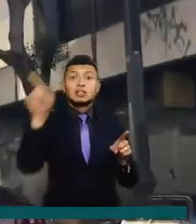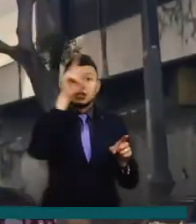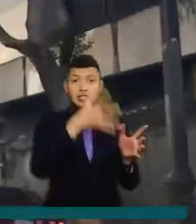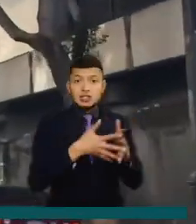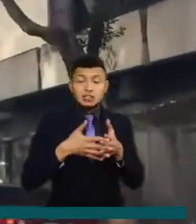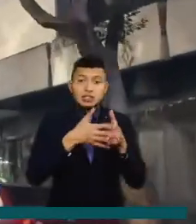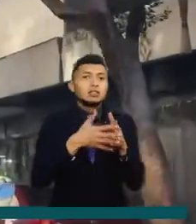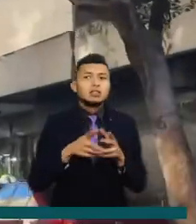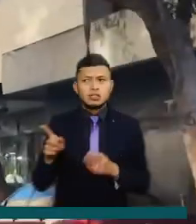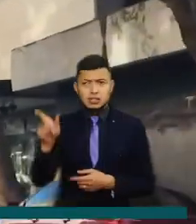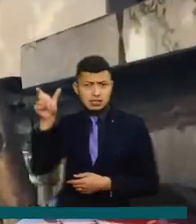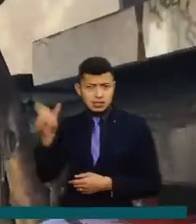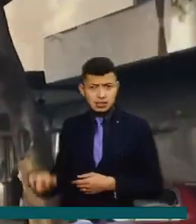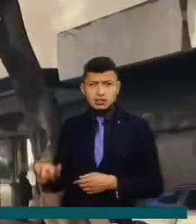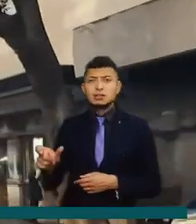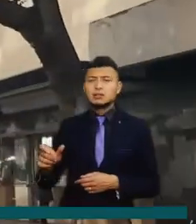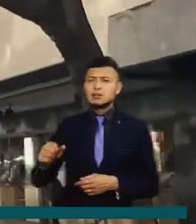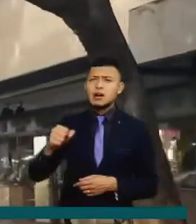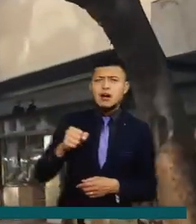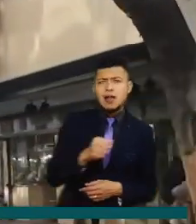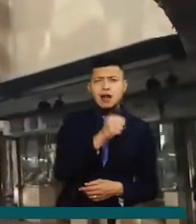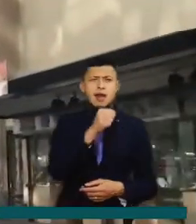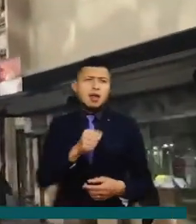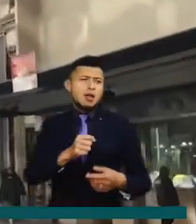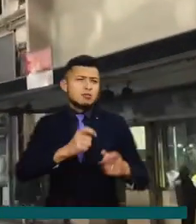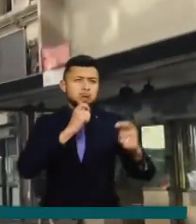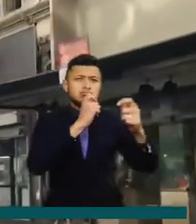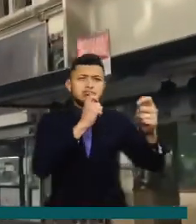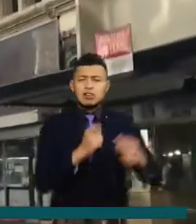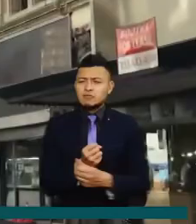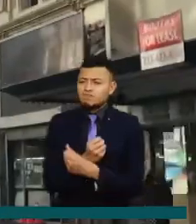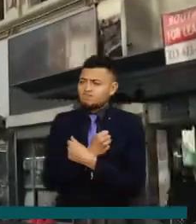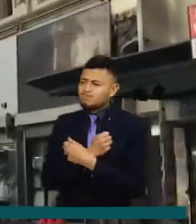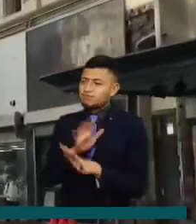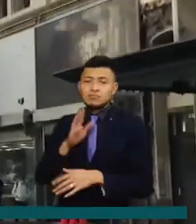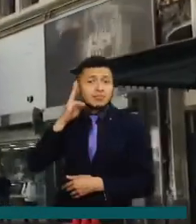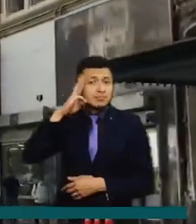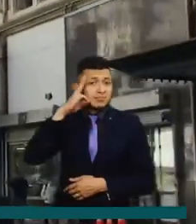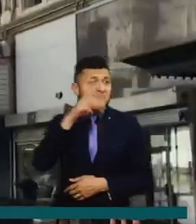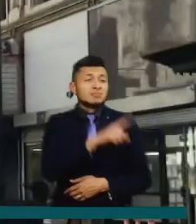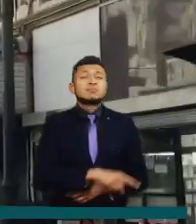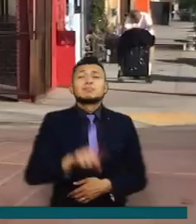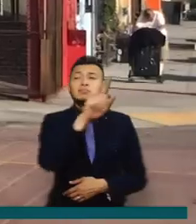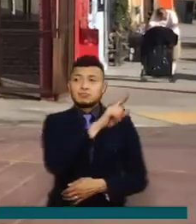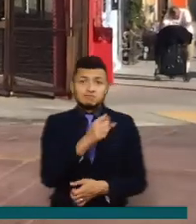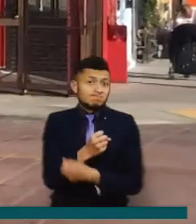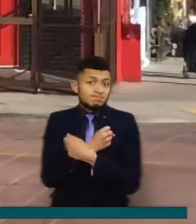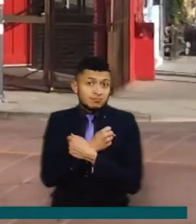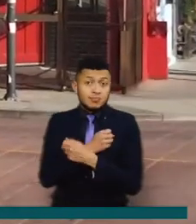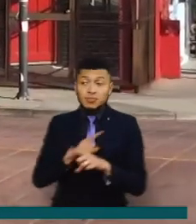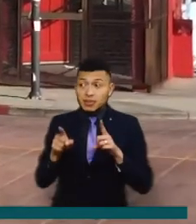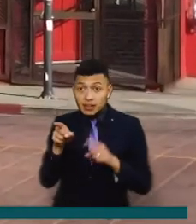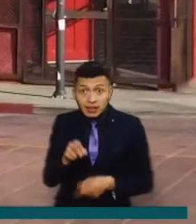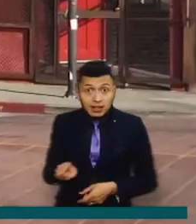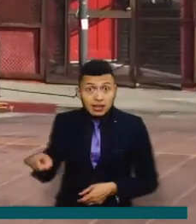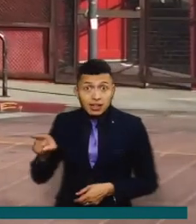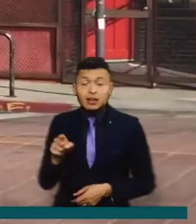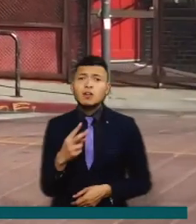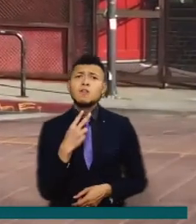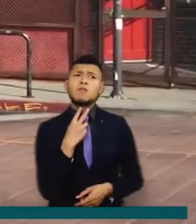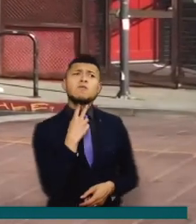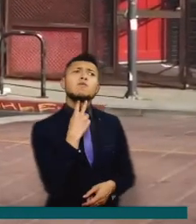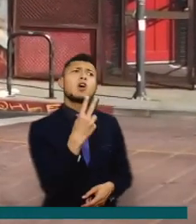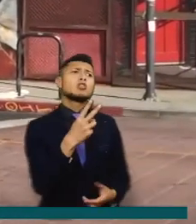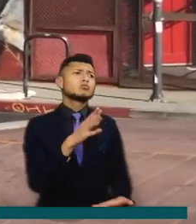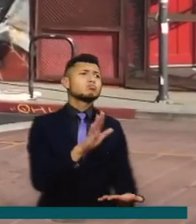seguirá siendo uno de los cantantes mexicanos más queridos. Pero su voz e interpretación no fueron suficientes para